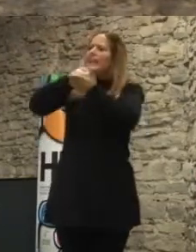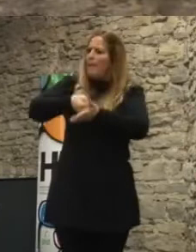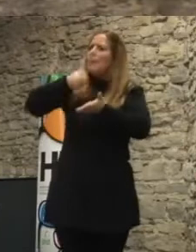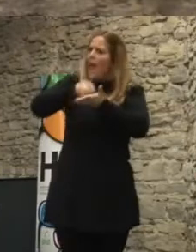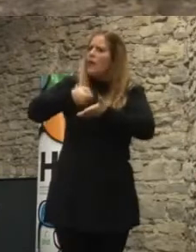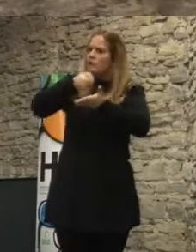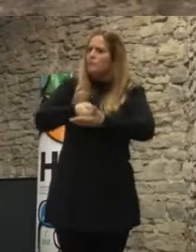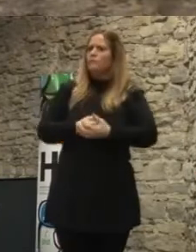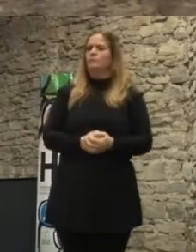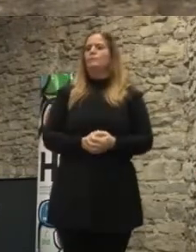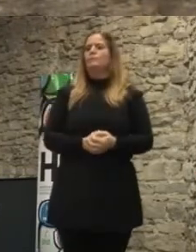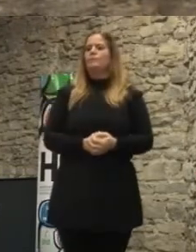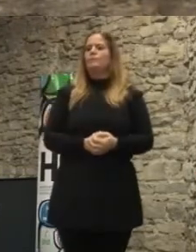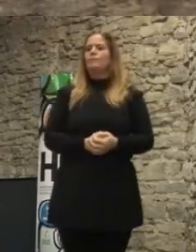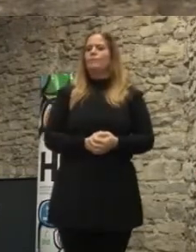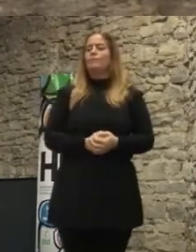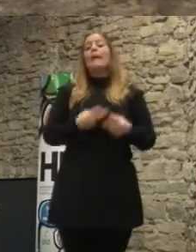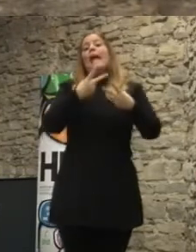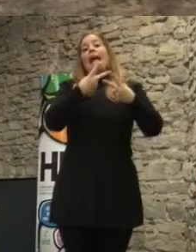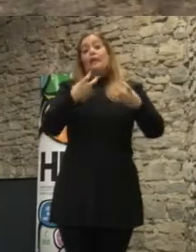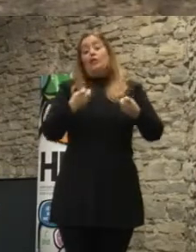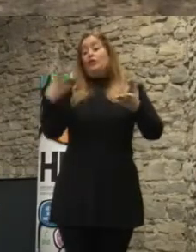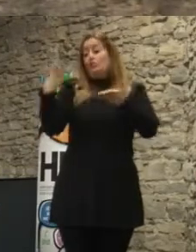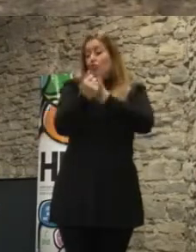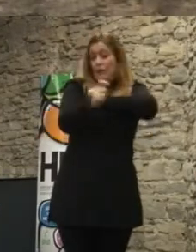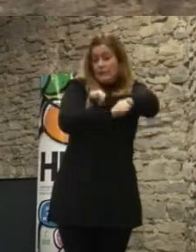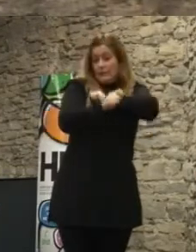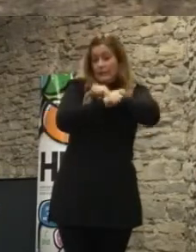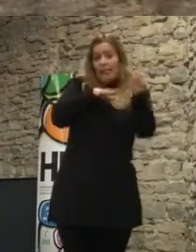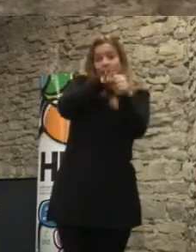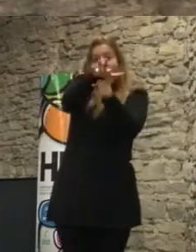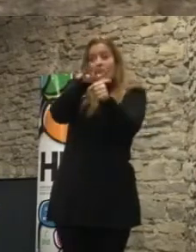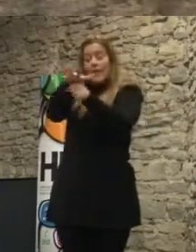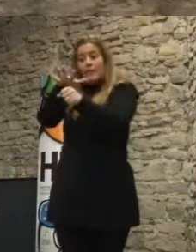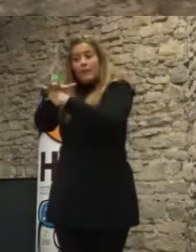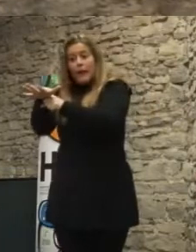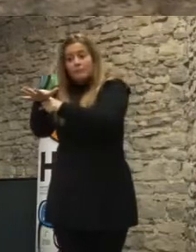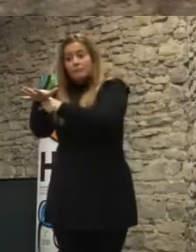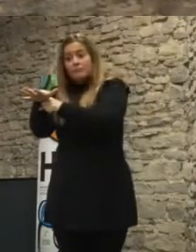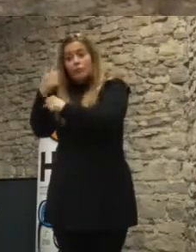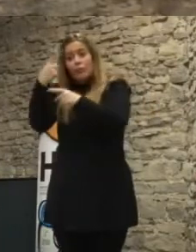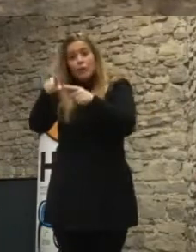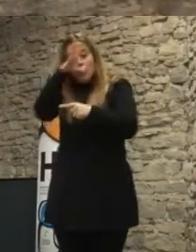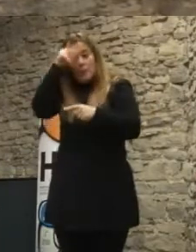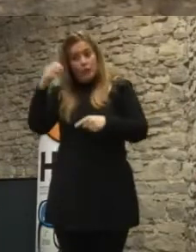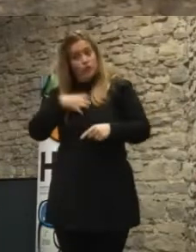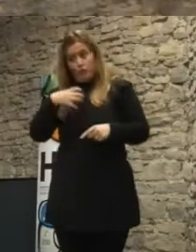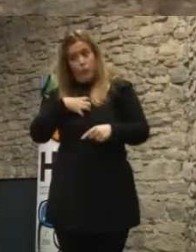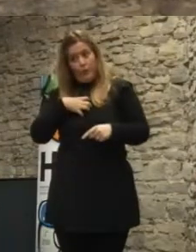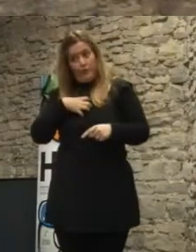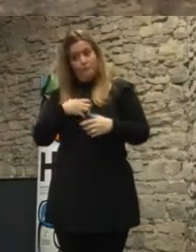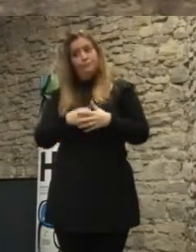Por lo tanto, sí. Y entonces, estas estrategias de incidencia no pueden olvidar una cosa,